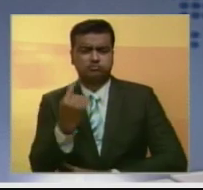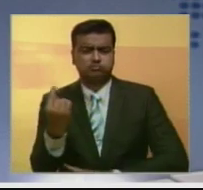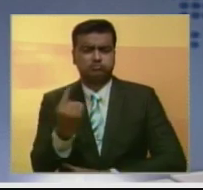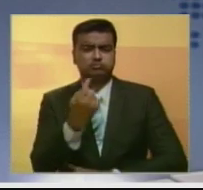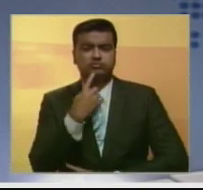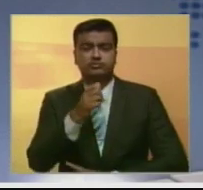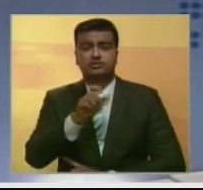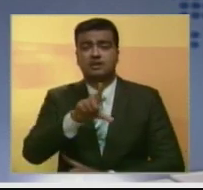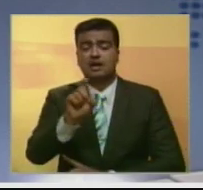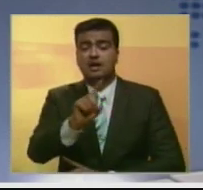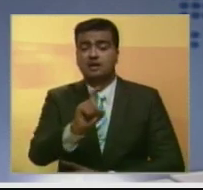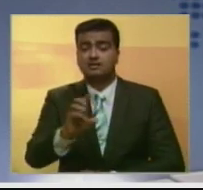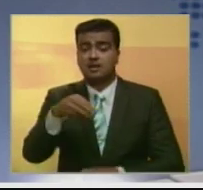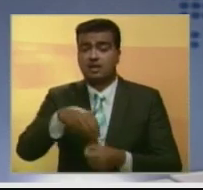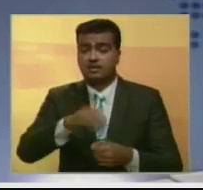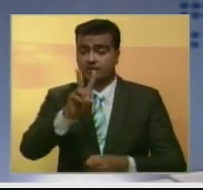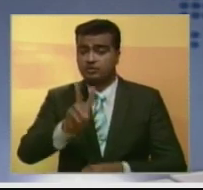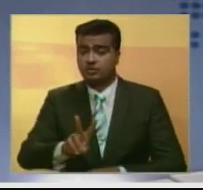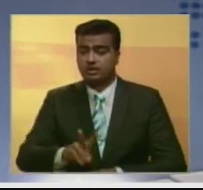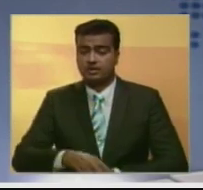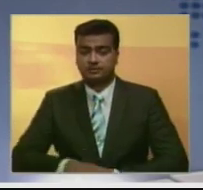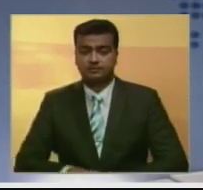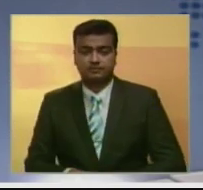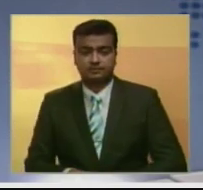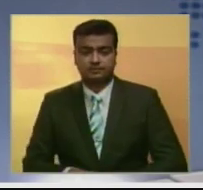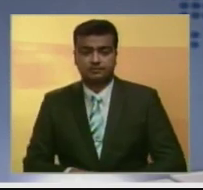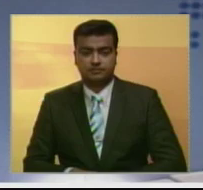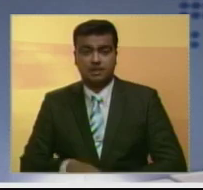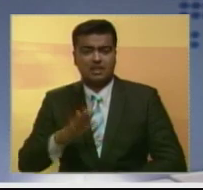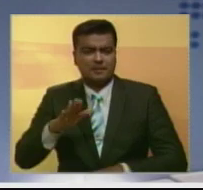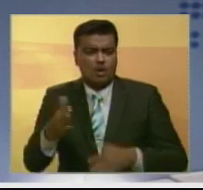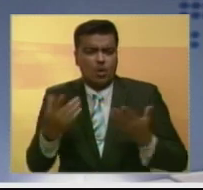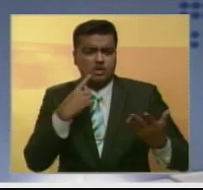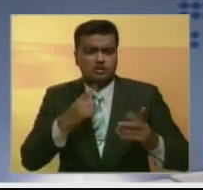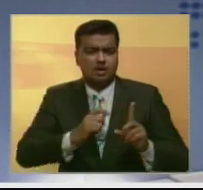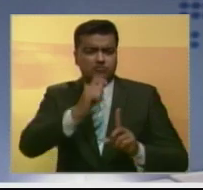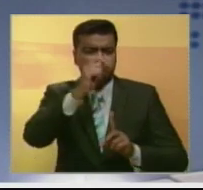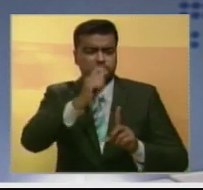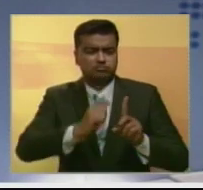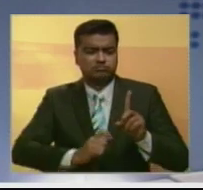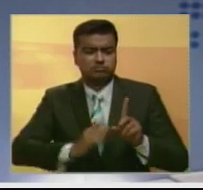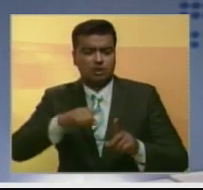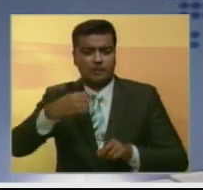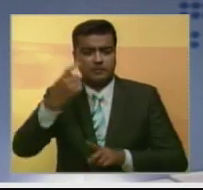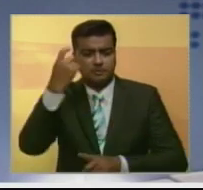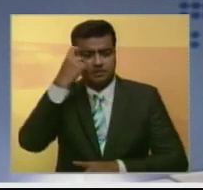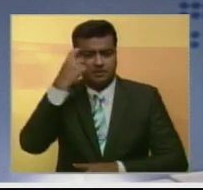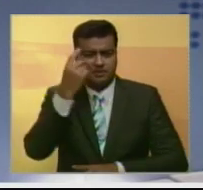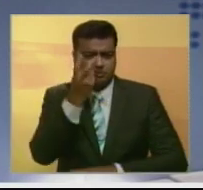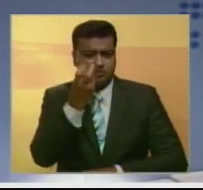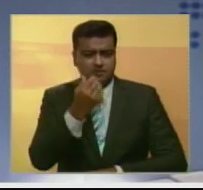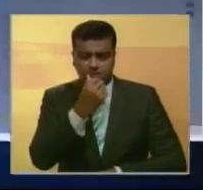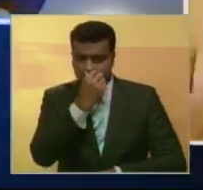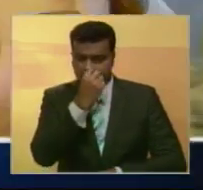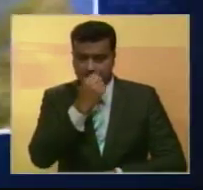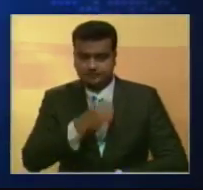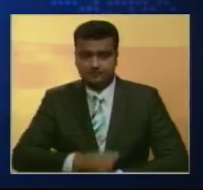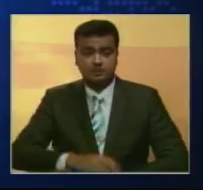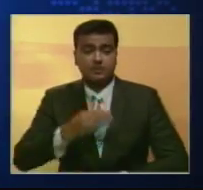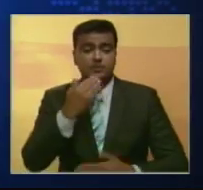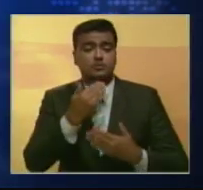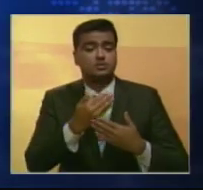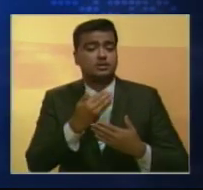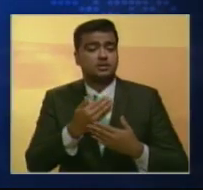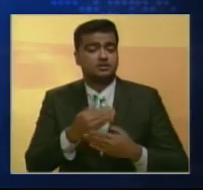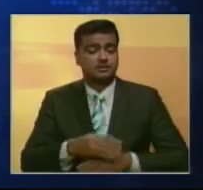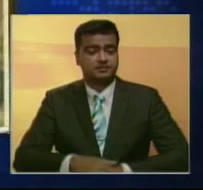Alex tiene incidencia en el territorio nacional y las temperaturas de los próximos días. Adelante, Diana, te escuchamos. Gracias por el pase